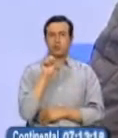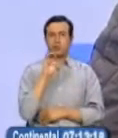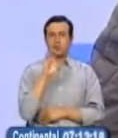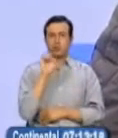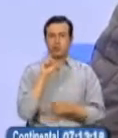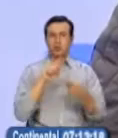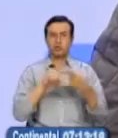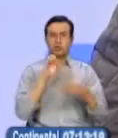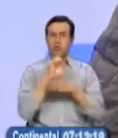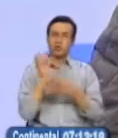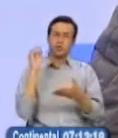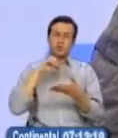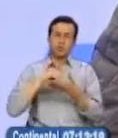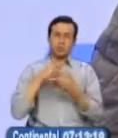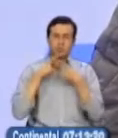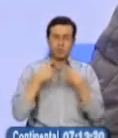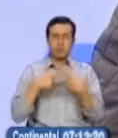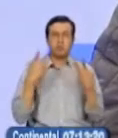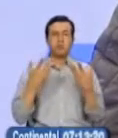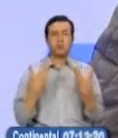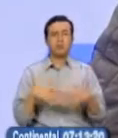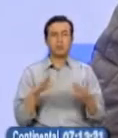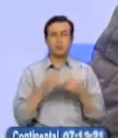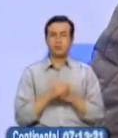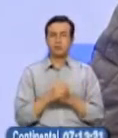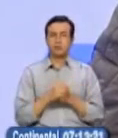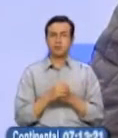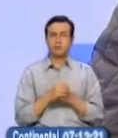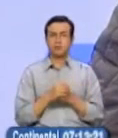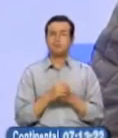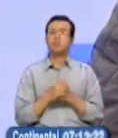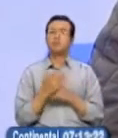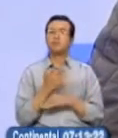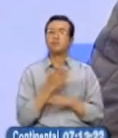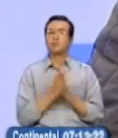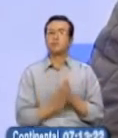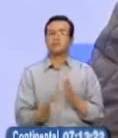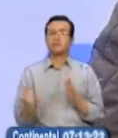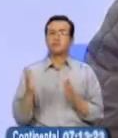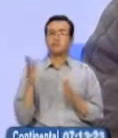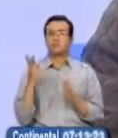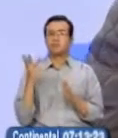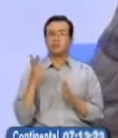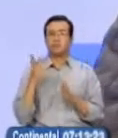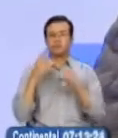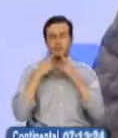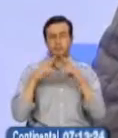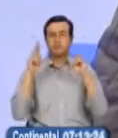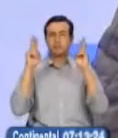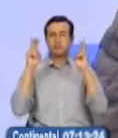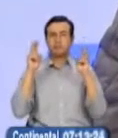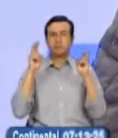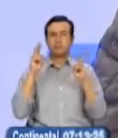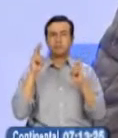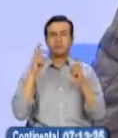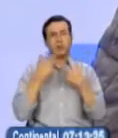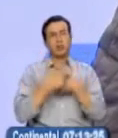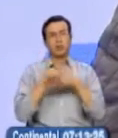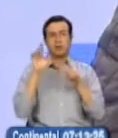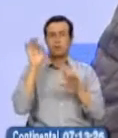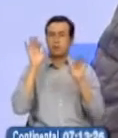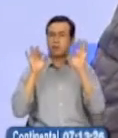el caso del Ecuador. Tanto es así que cuando se lanzó este enunciado de que no se elige